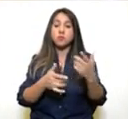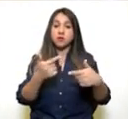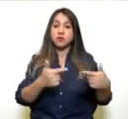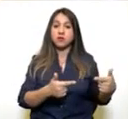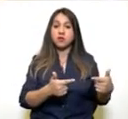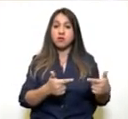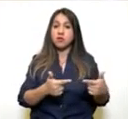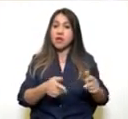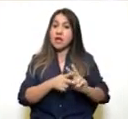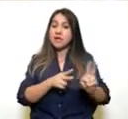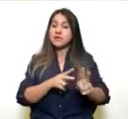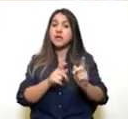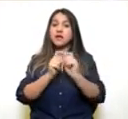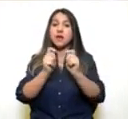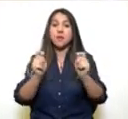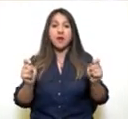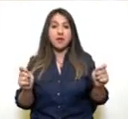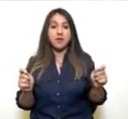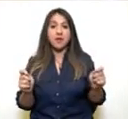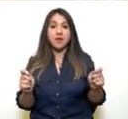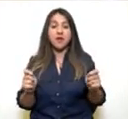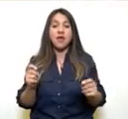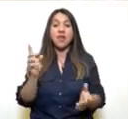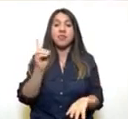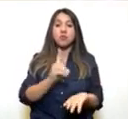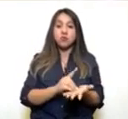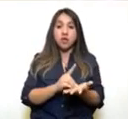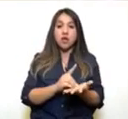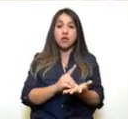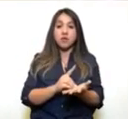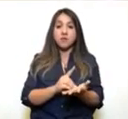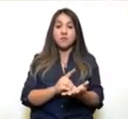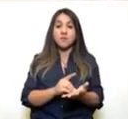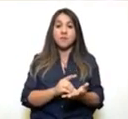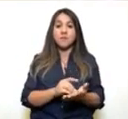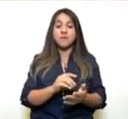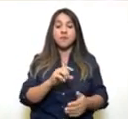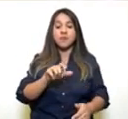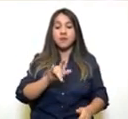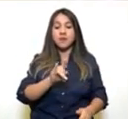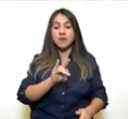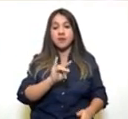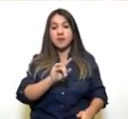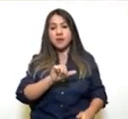hacerle la campaña al diputado guillermo yunque